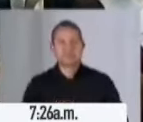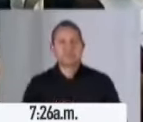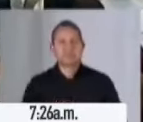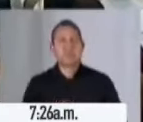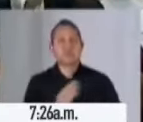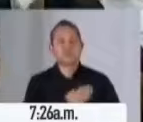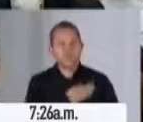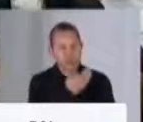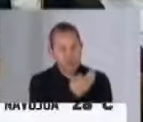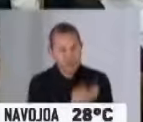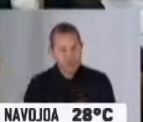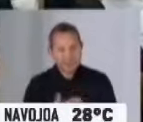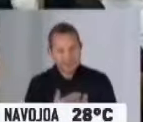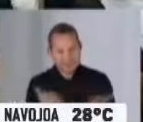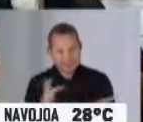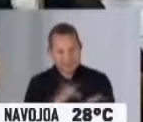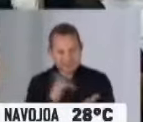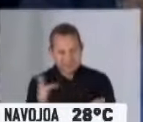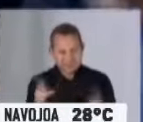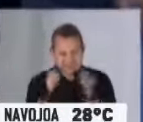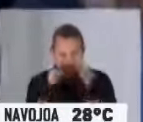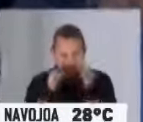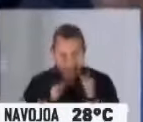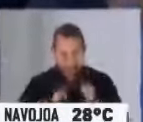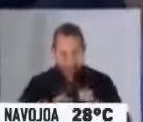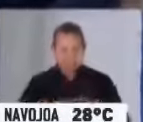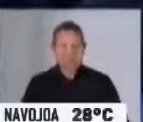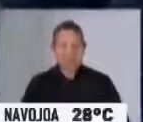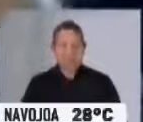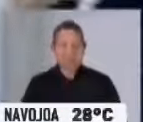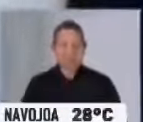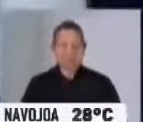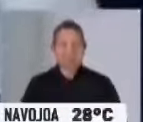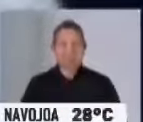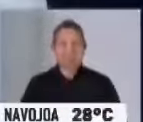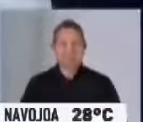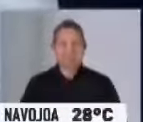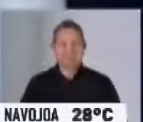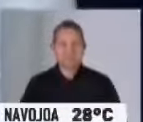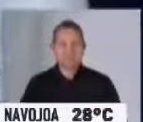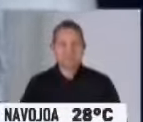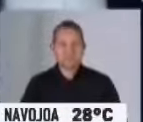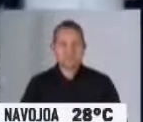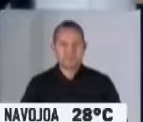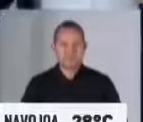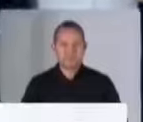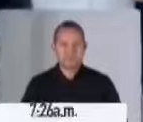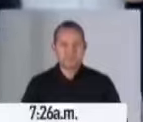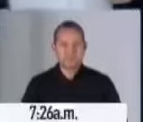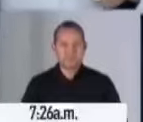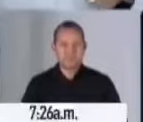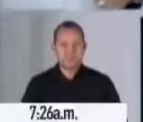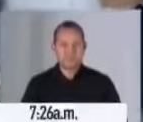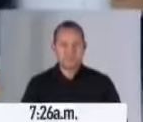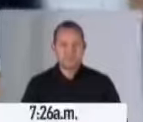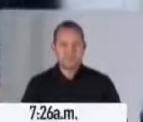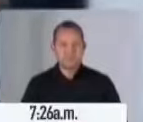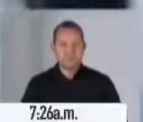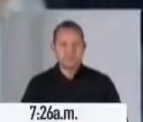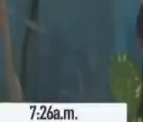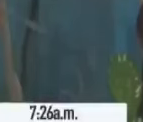Tras dichas declaraciones, el mismo alcalde indicó que es una posibilidad su reelección, si la población se lo